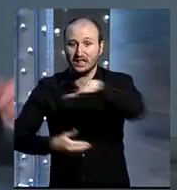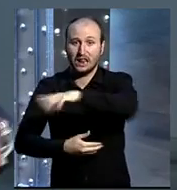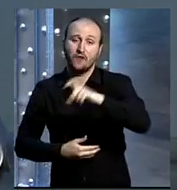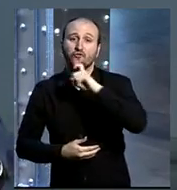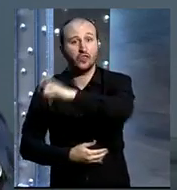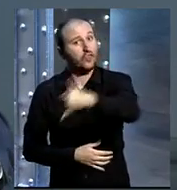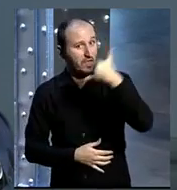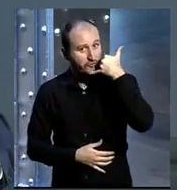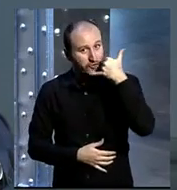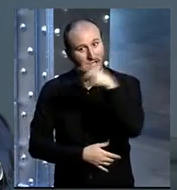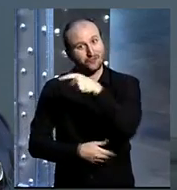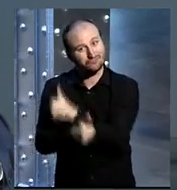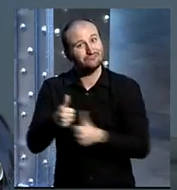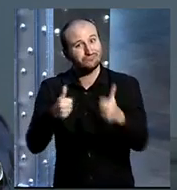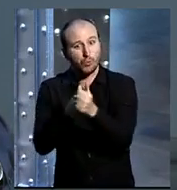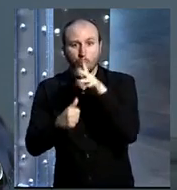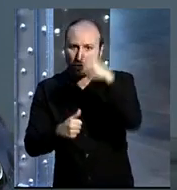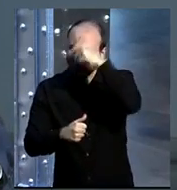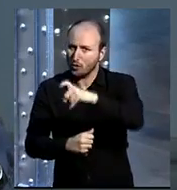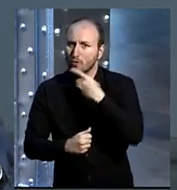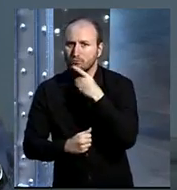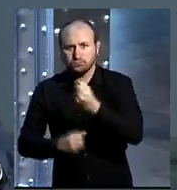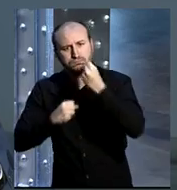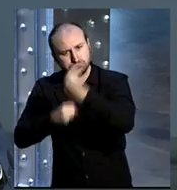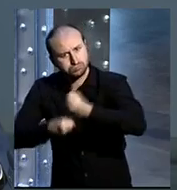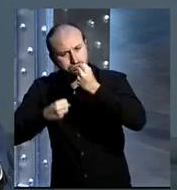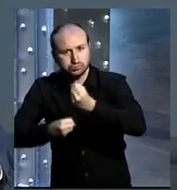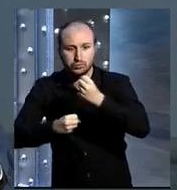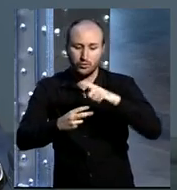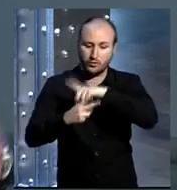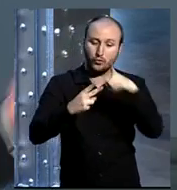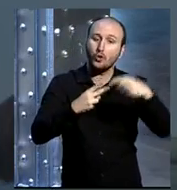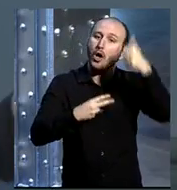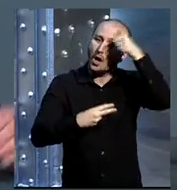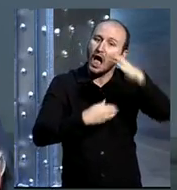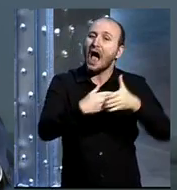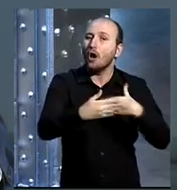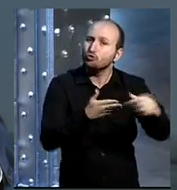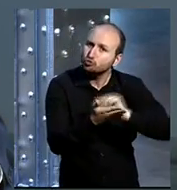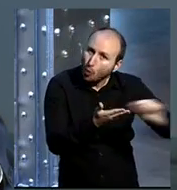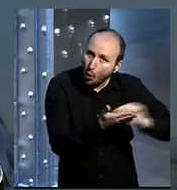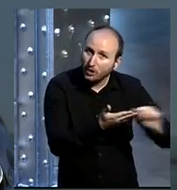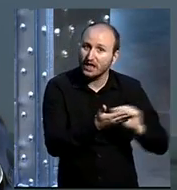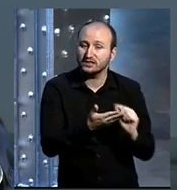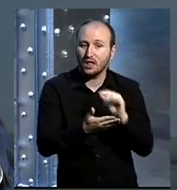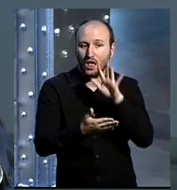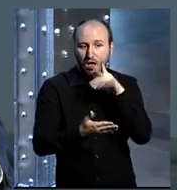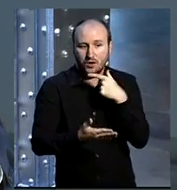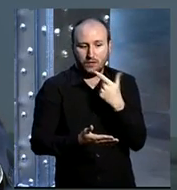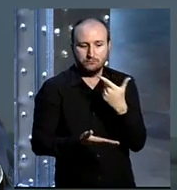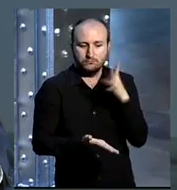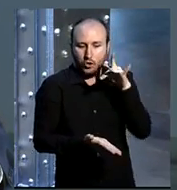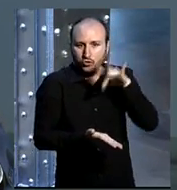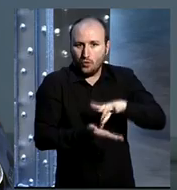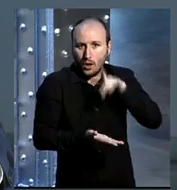lugar, que lo ha hecho posible, el libro. En segundo lugar, a los autores, en este caso lo personalizo en